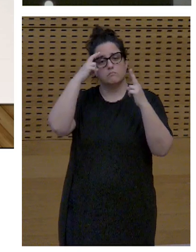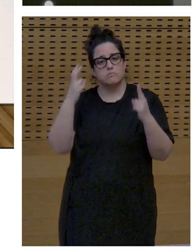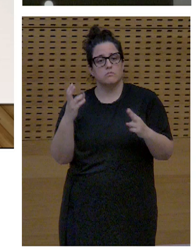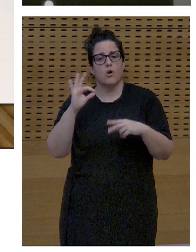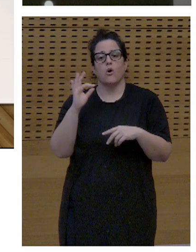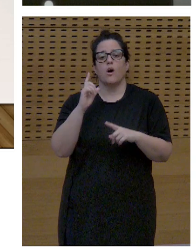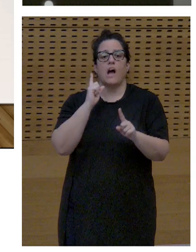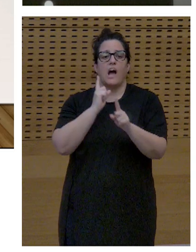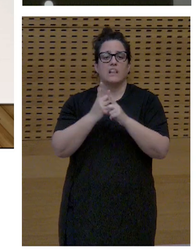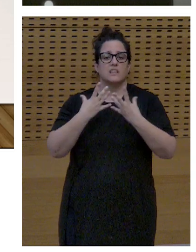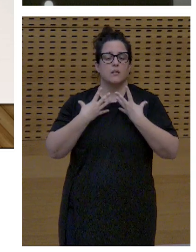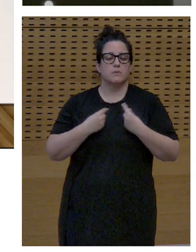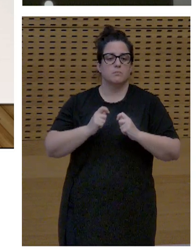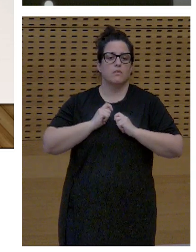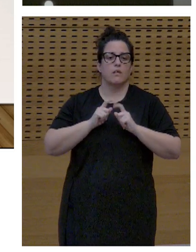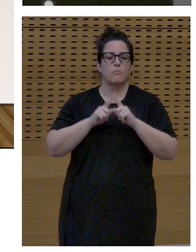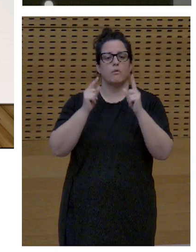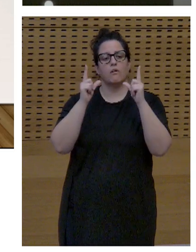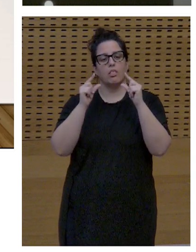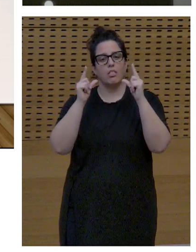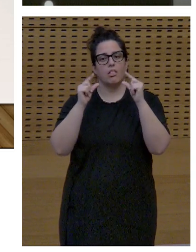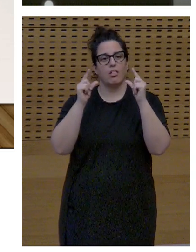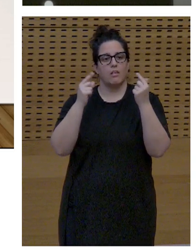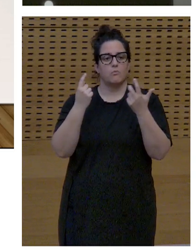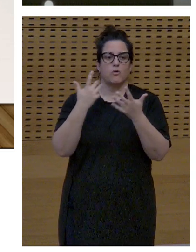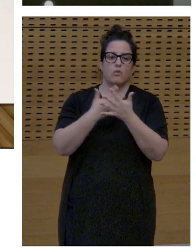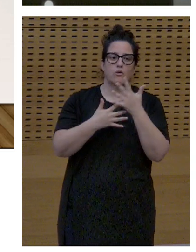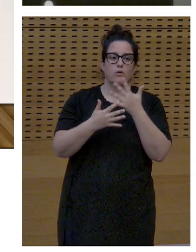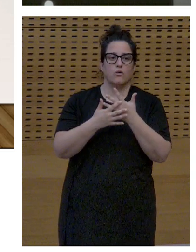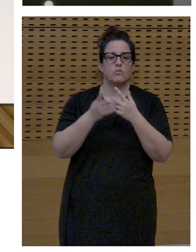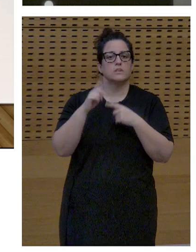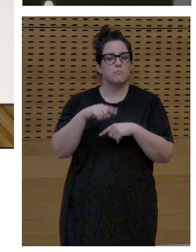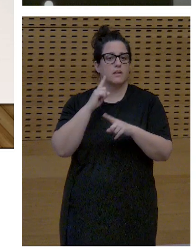tienen un efecto sedante. Bueno, vamos combinando, o analgésicos.